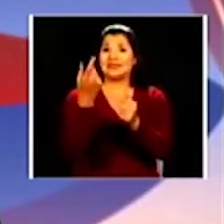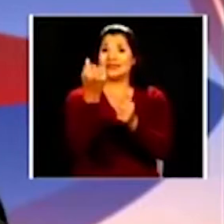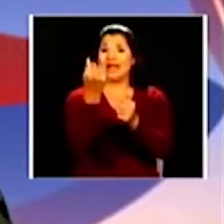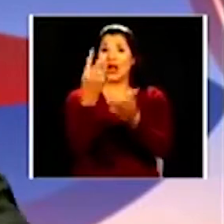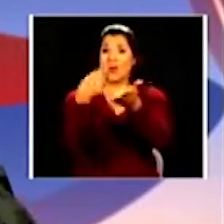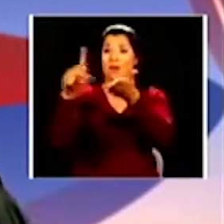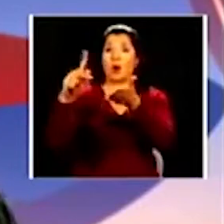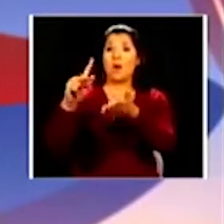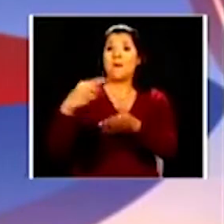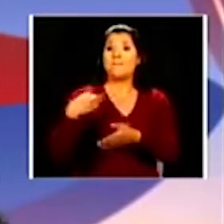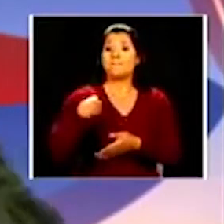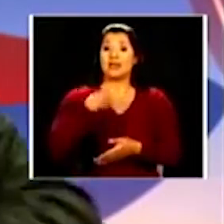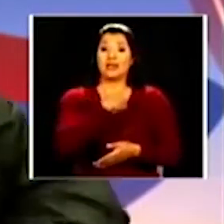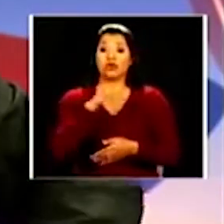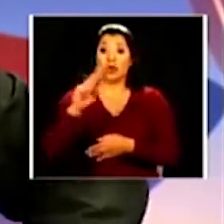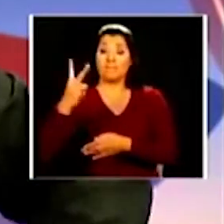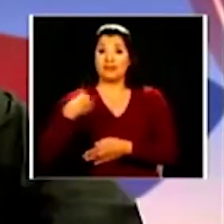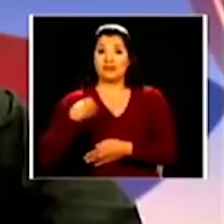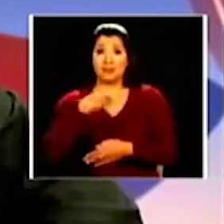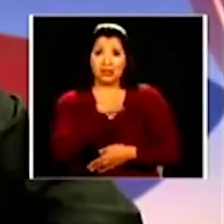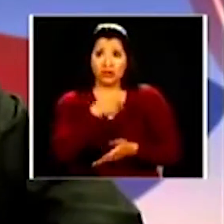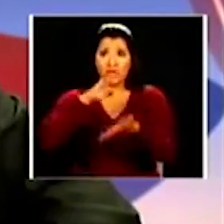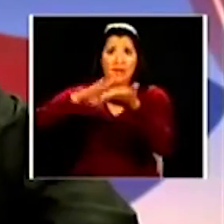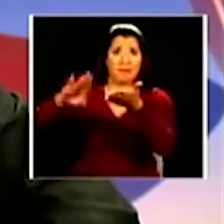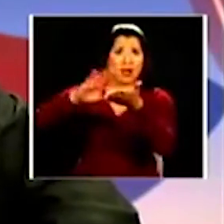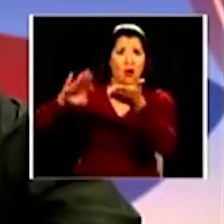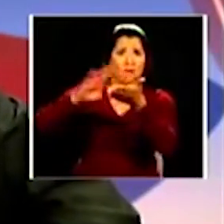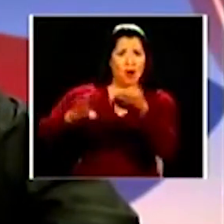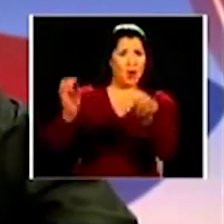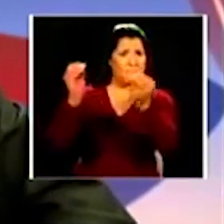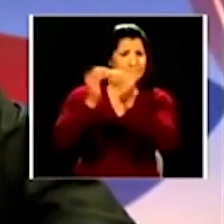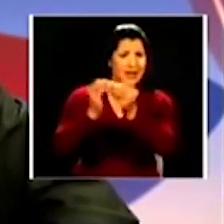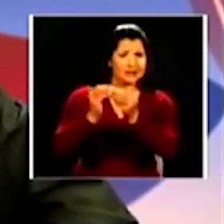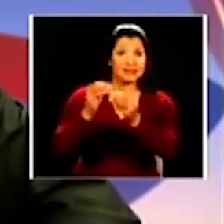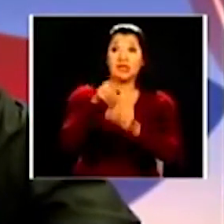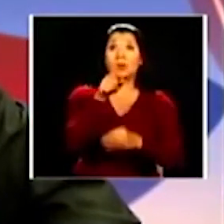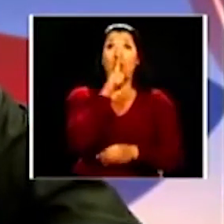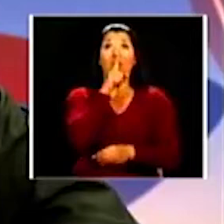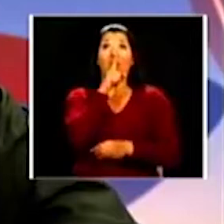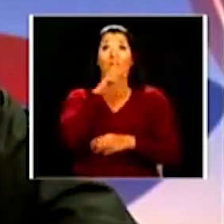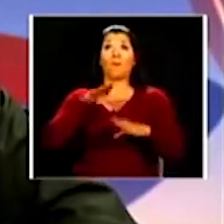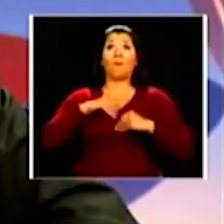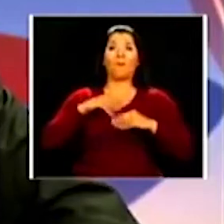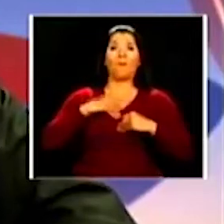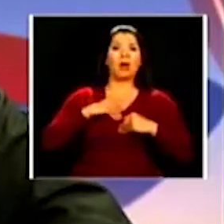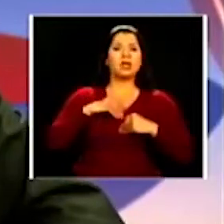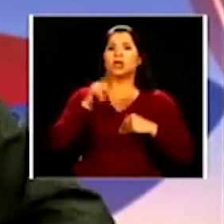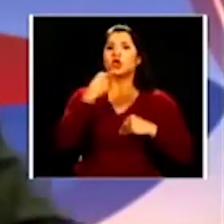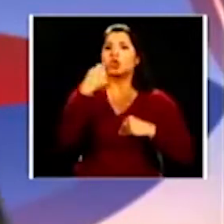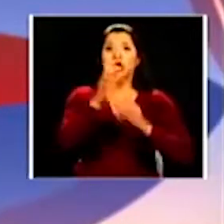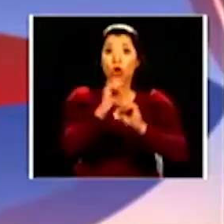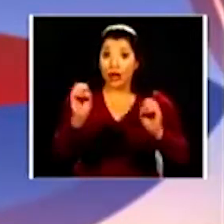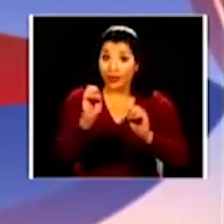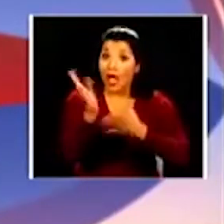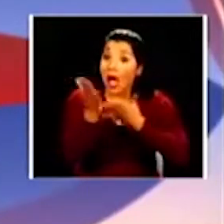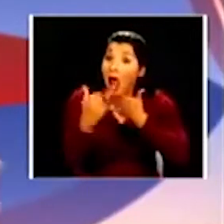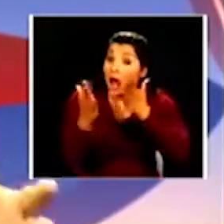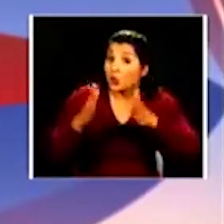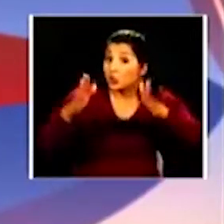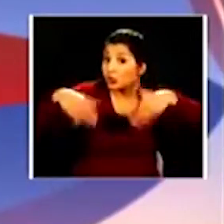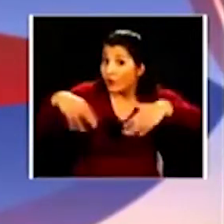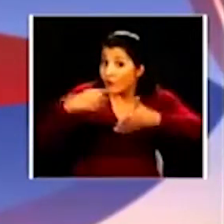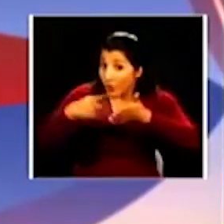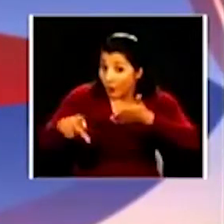fueron más bien hasta premiados luego de haber recibido estos sobresueldos y no haber dicho nada. Algunos de esos no han sido pagados todavía. También, por